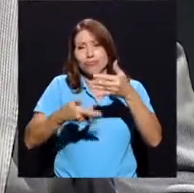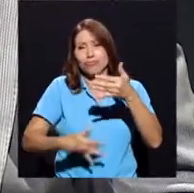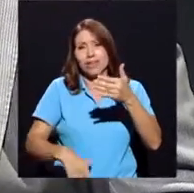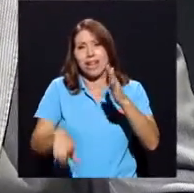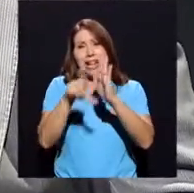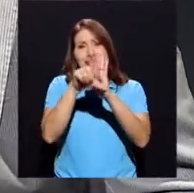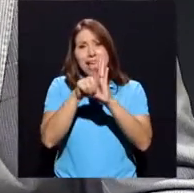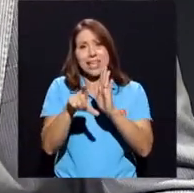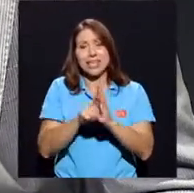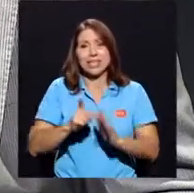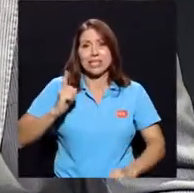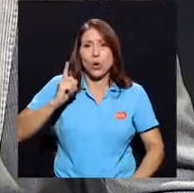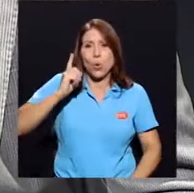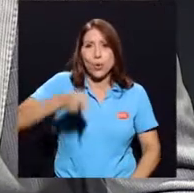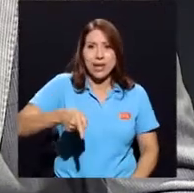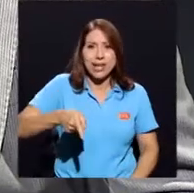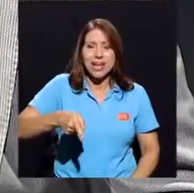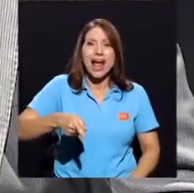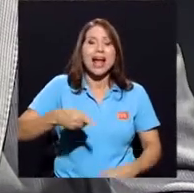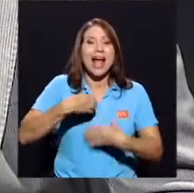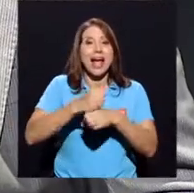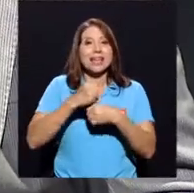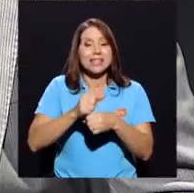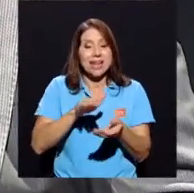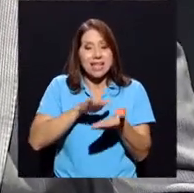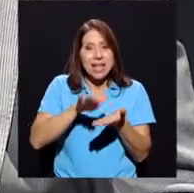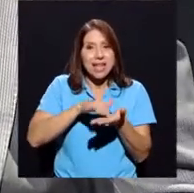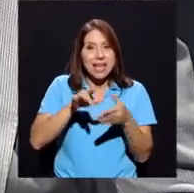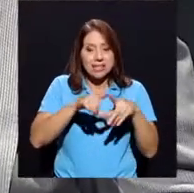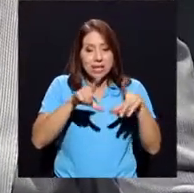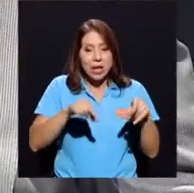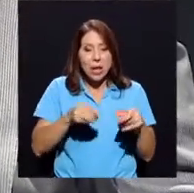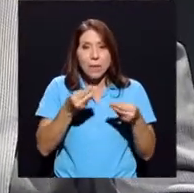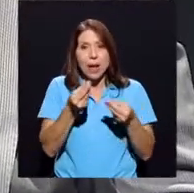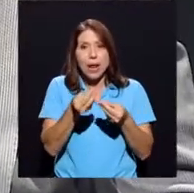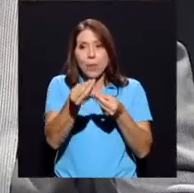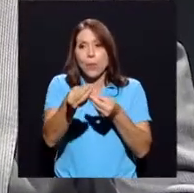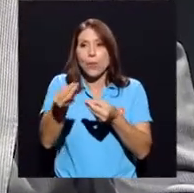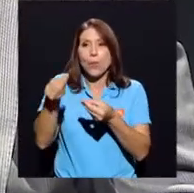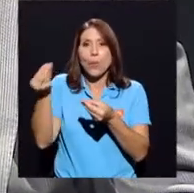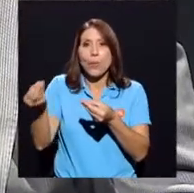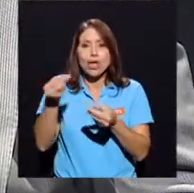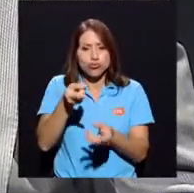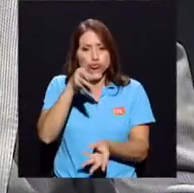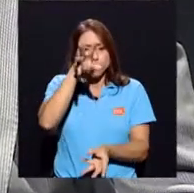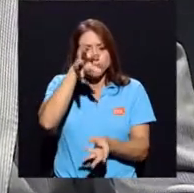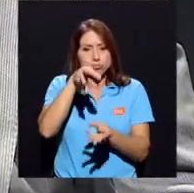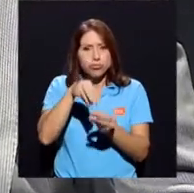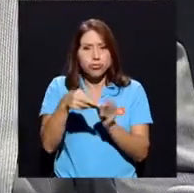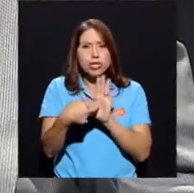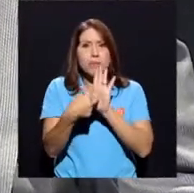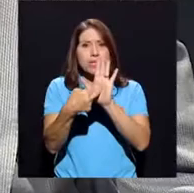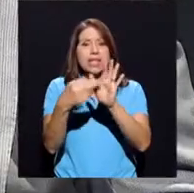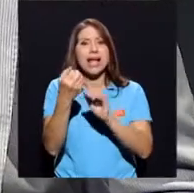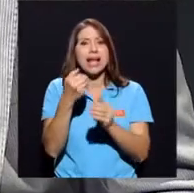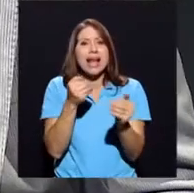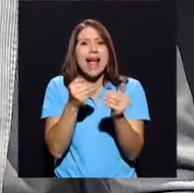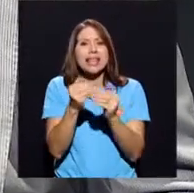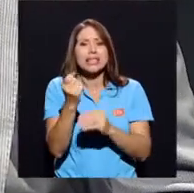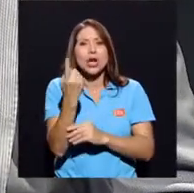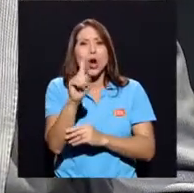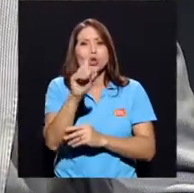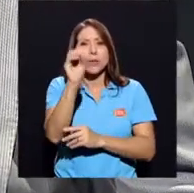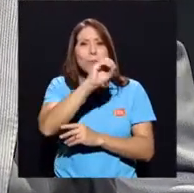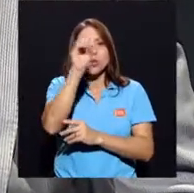obligan a mi expresión en teoría a girar cheques a tales o cuales fines representan casi el 11% del producto lo cual